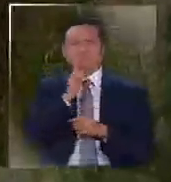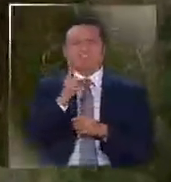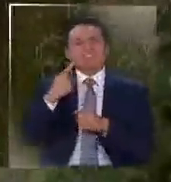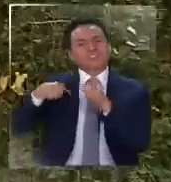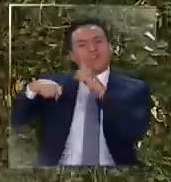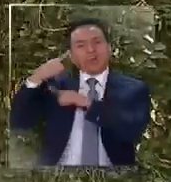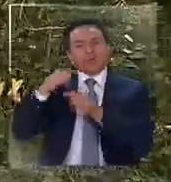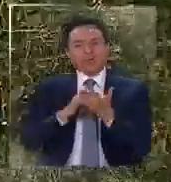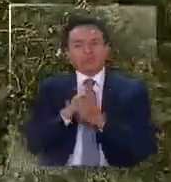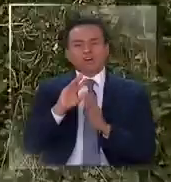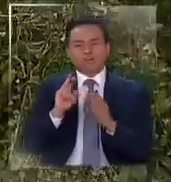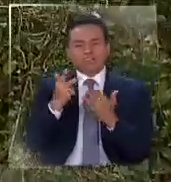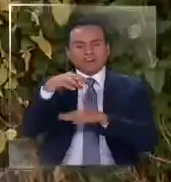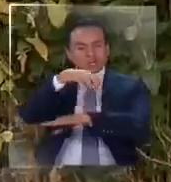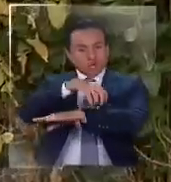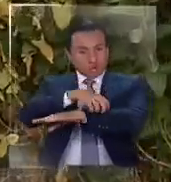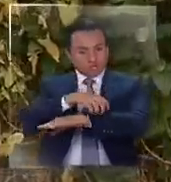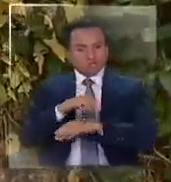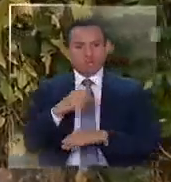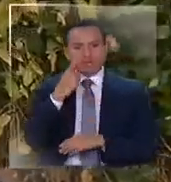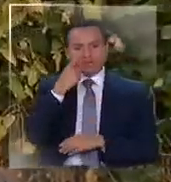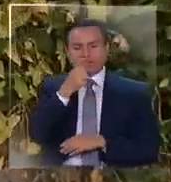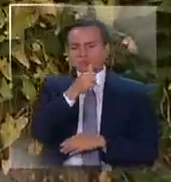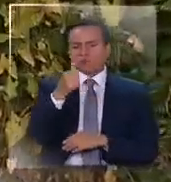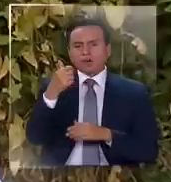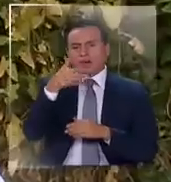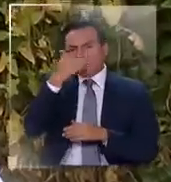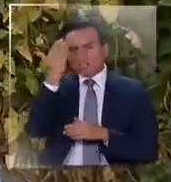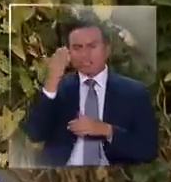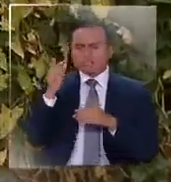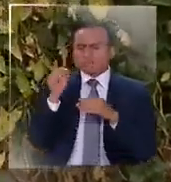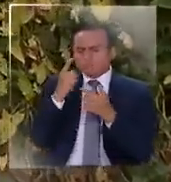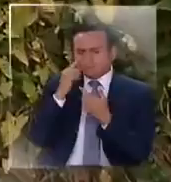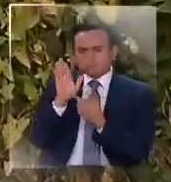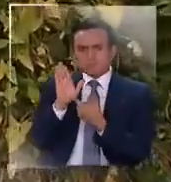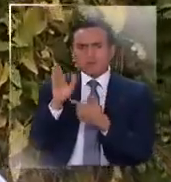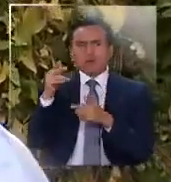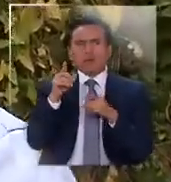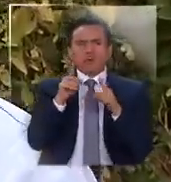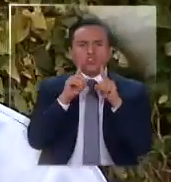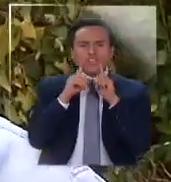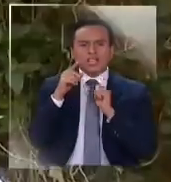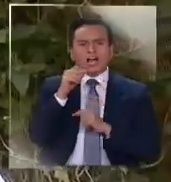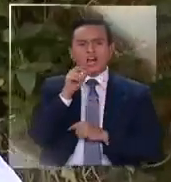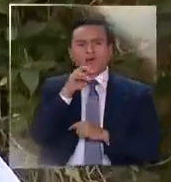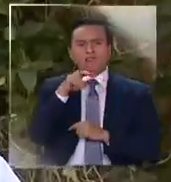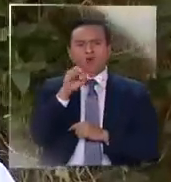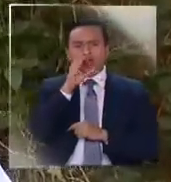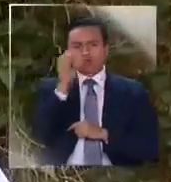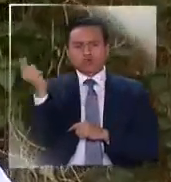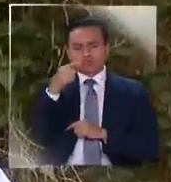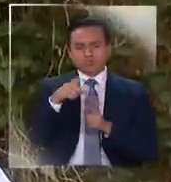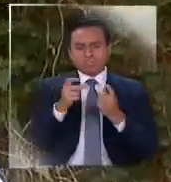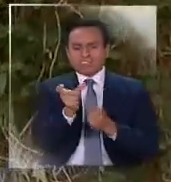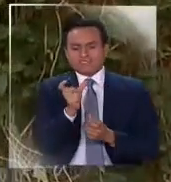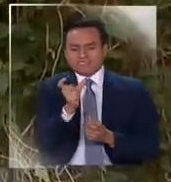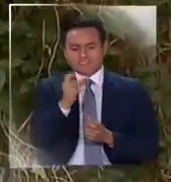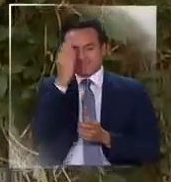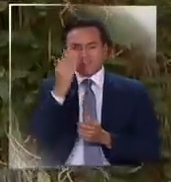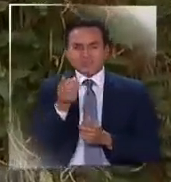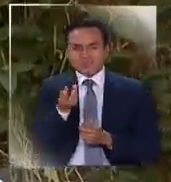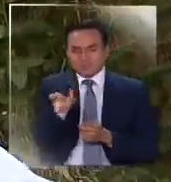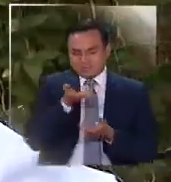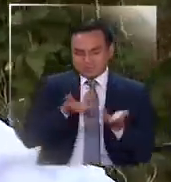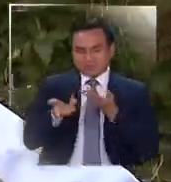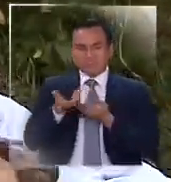que comienza en su octava región. Yo conocí a todos los artistas, bro. Porque todos llegaban al Hotel Araucano Concepción. Y todos me daban su tarjeta, po, weón.